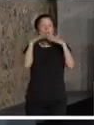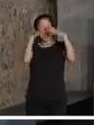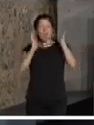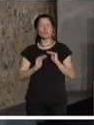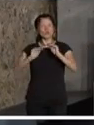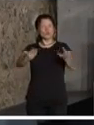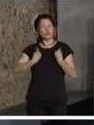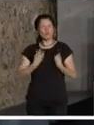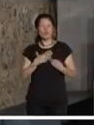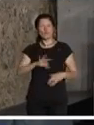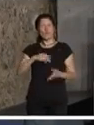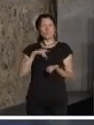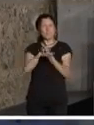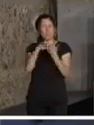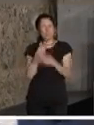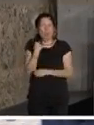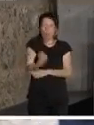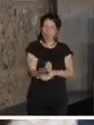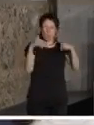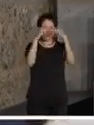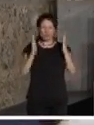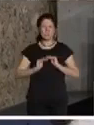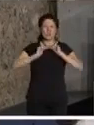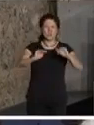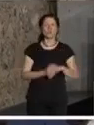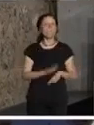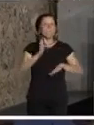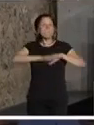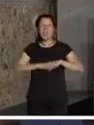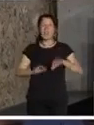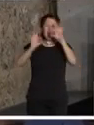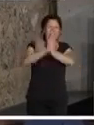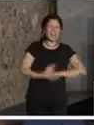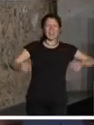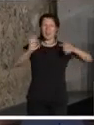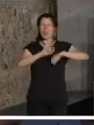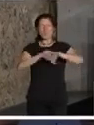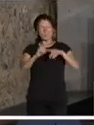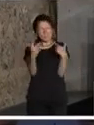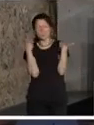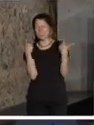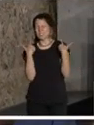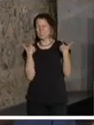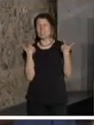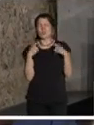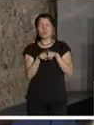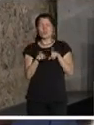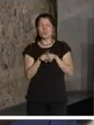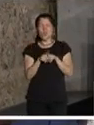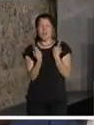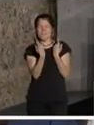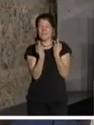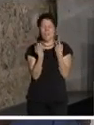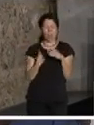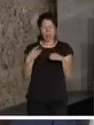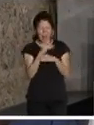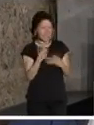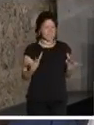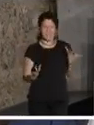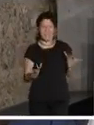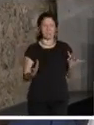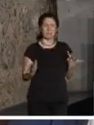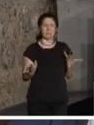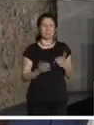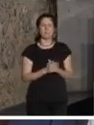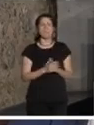sus casas con servicios de apoyo a domicilio para que nadie tenga que sufrir la falta de cuidados por parte del Estado